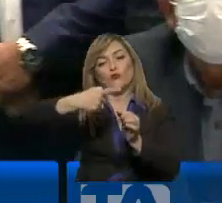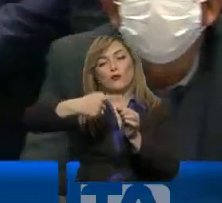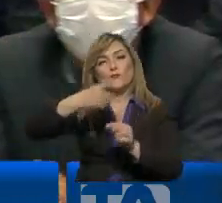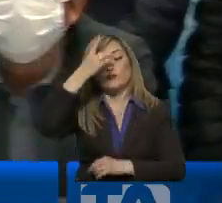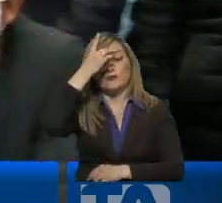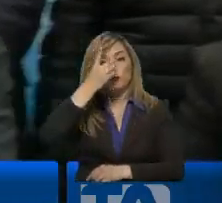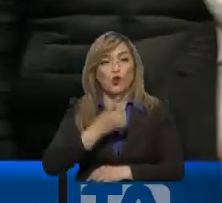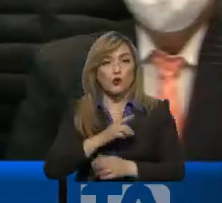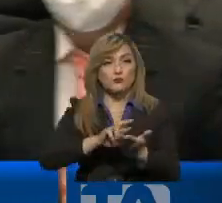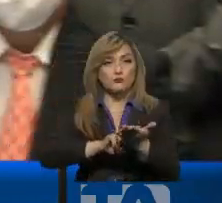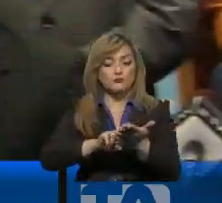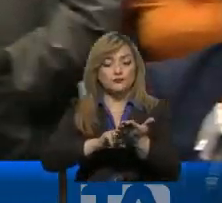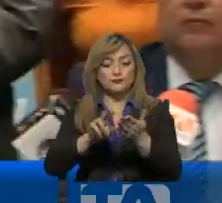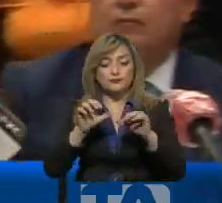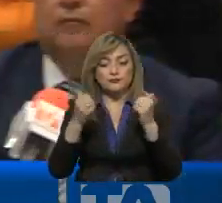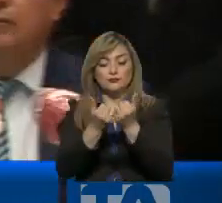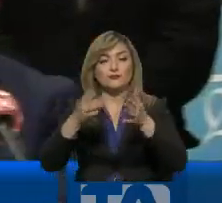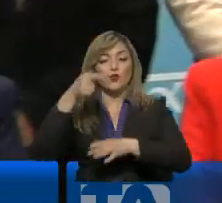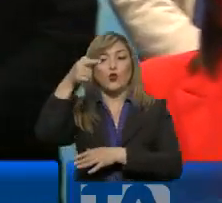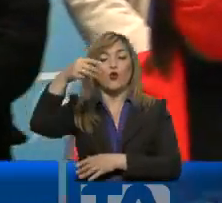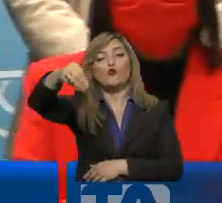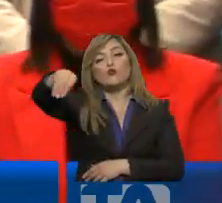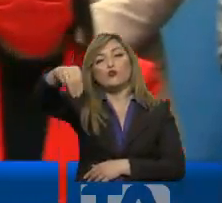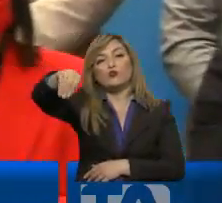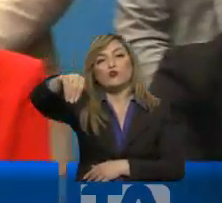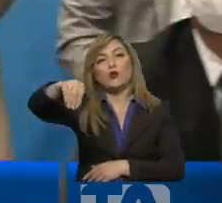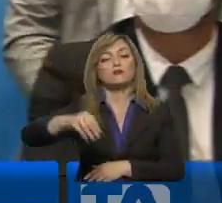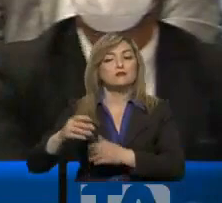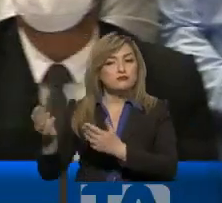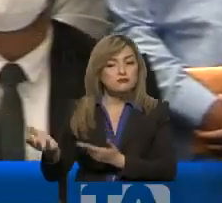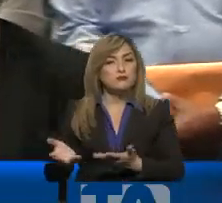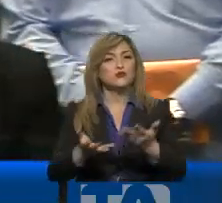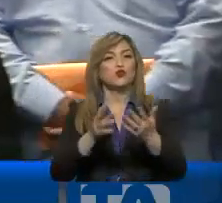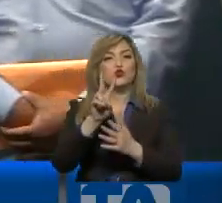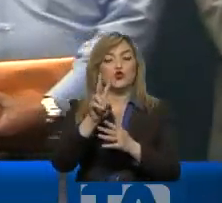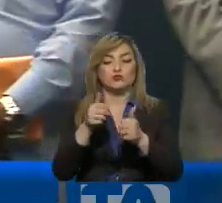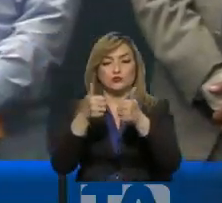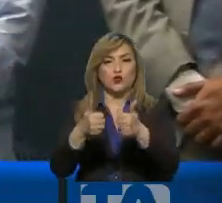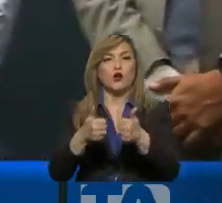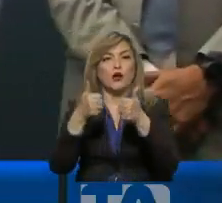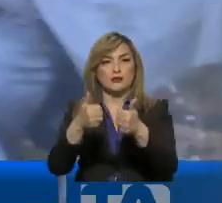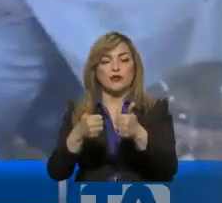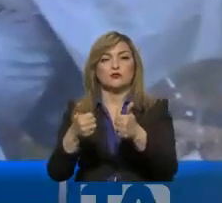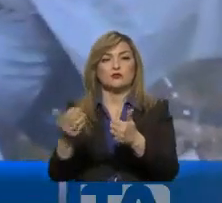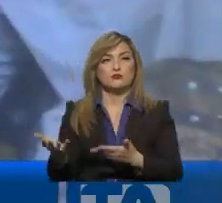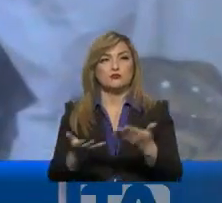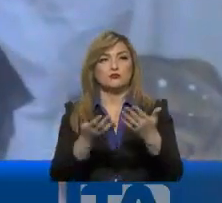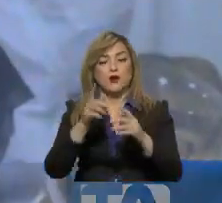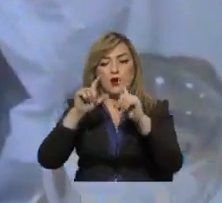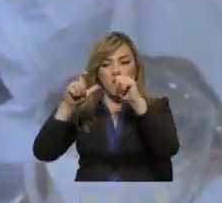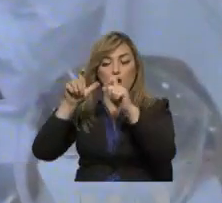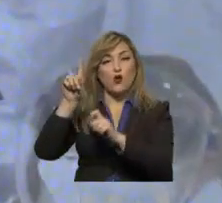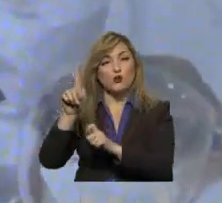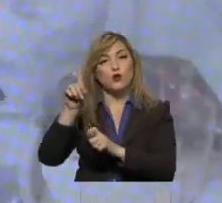han decidido reunirse en asamblea el próximo miércoles para recibir a los dos candidatos finalistas, Arauz y